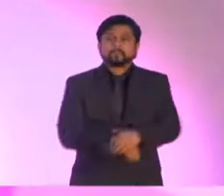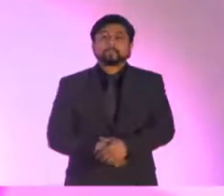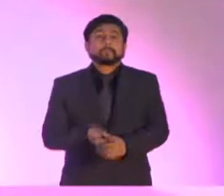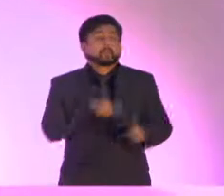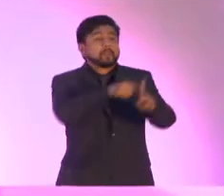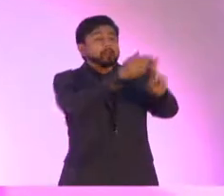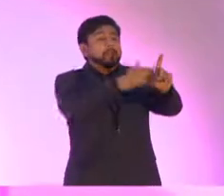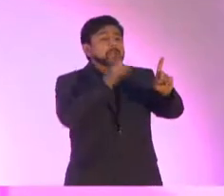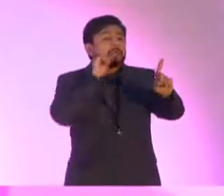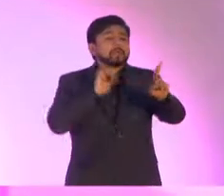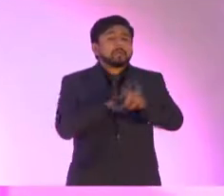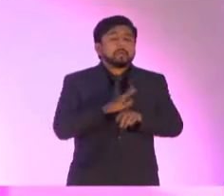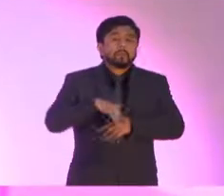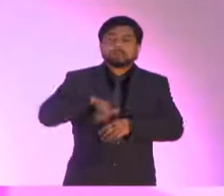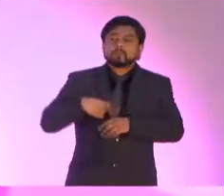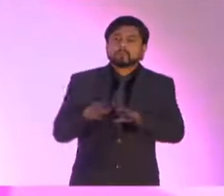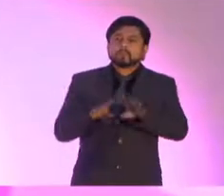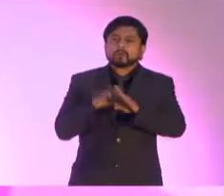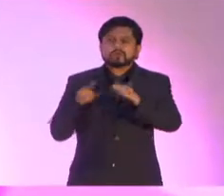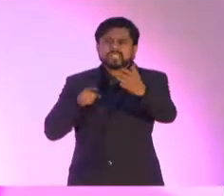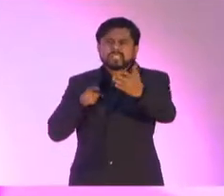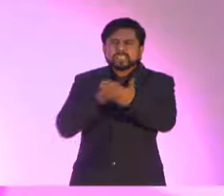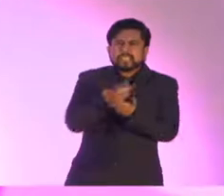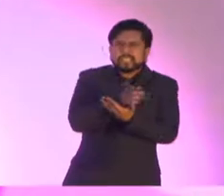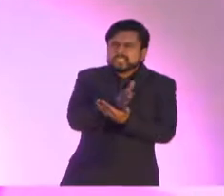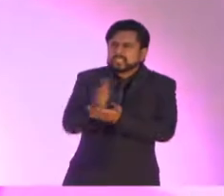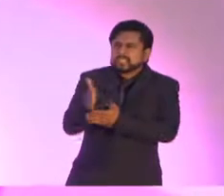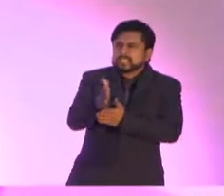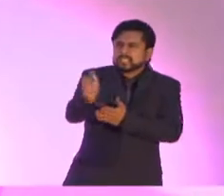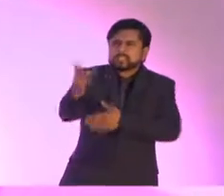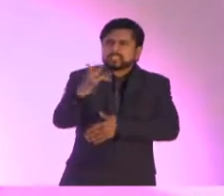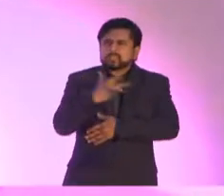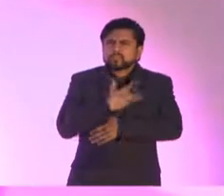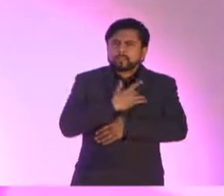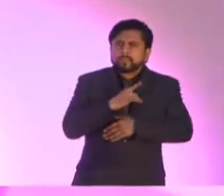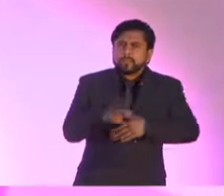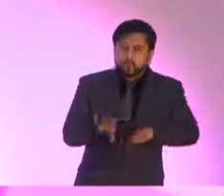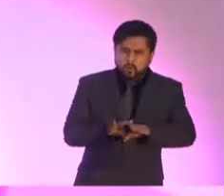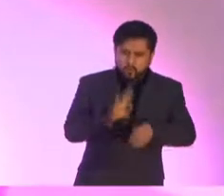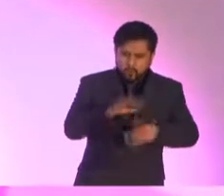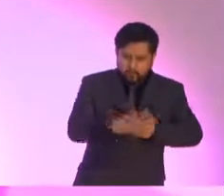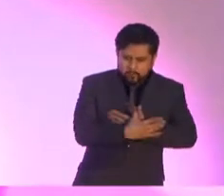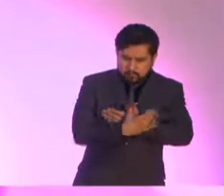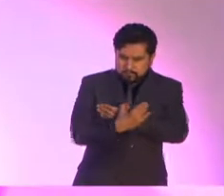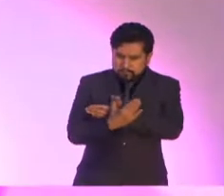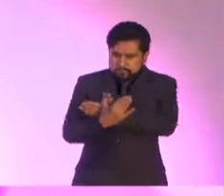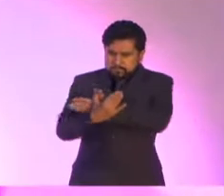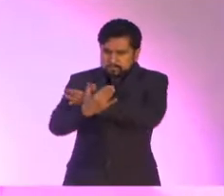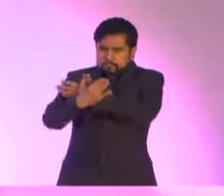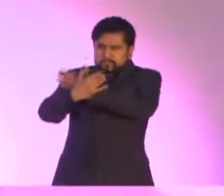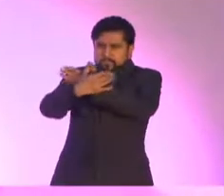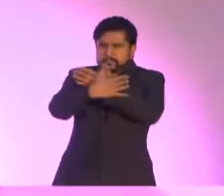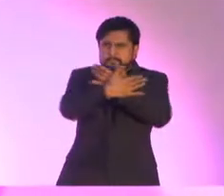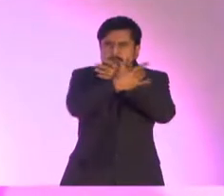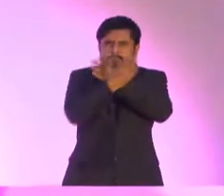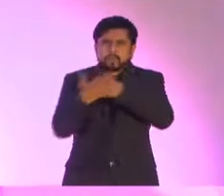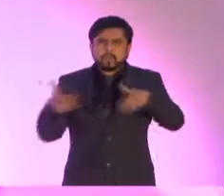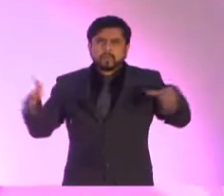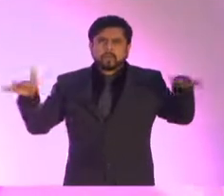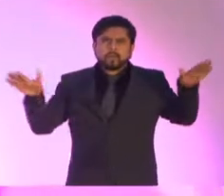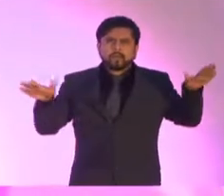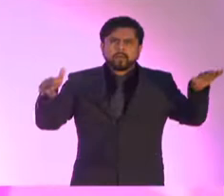Ella busca perpetrar al mundo con su corazón de mariposa, con sus alas de mujer.